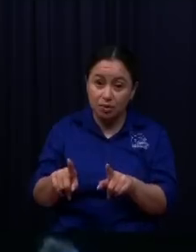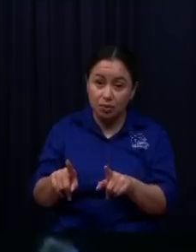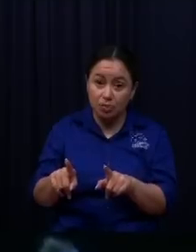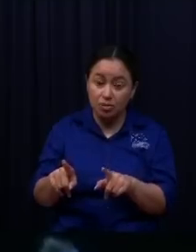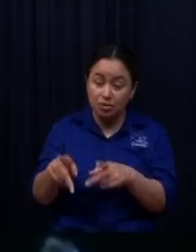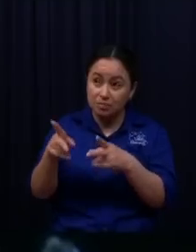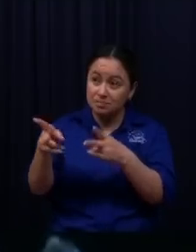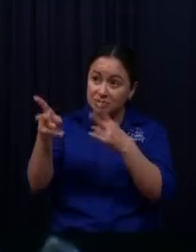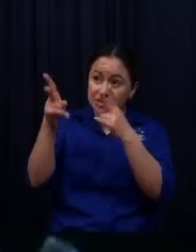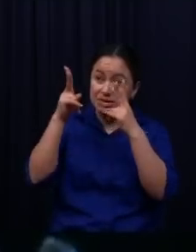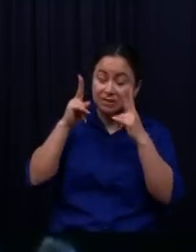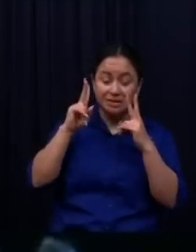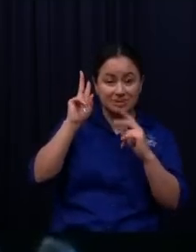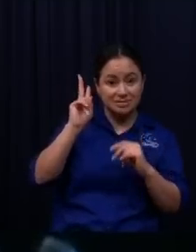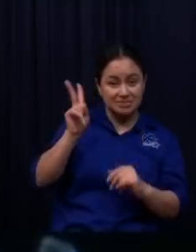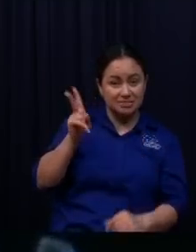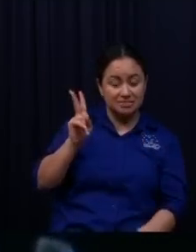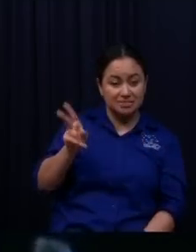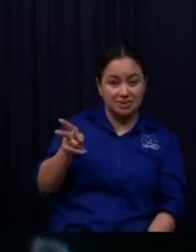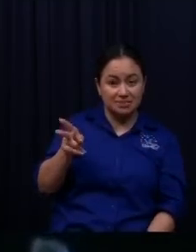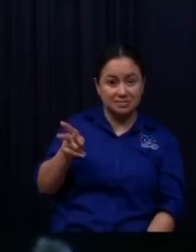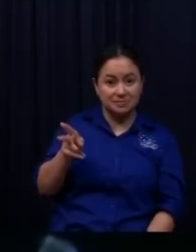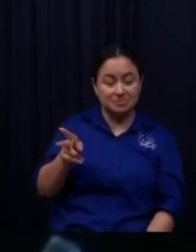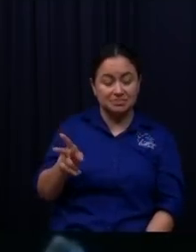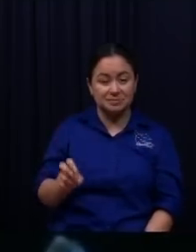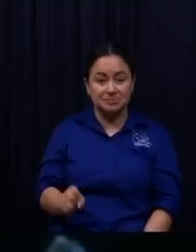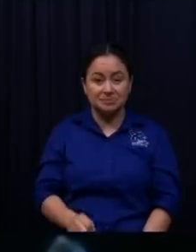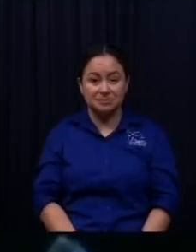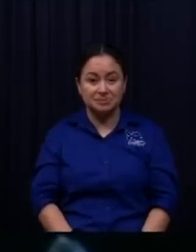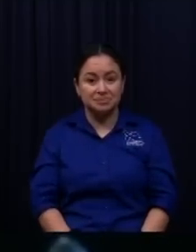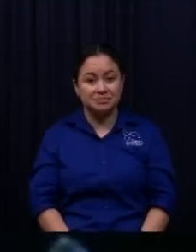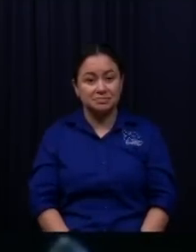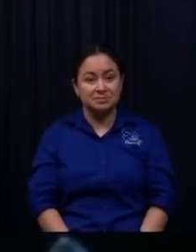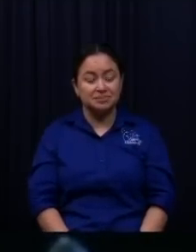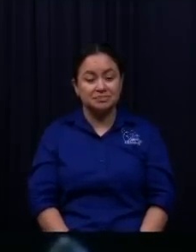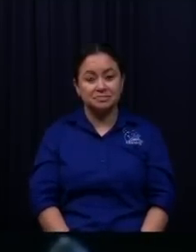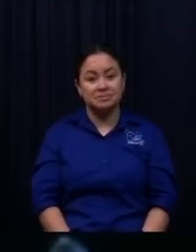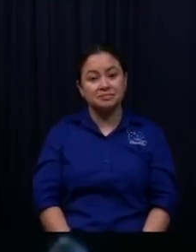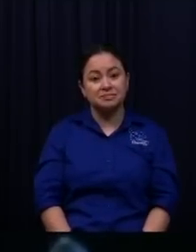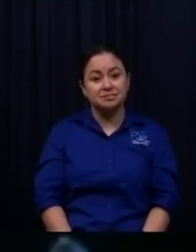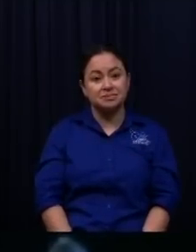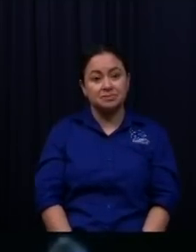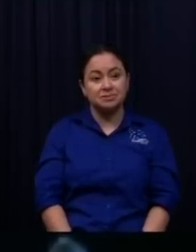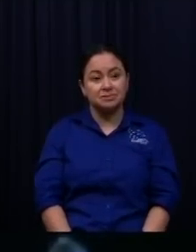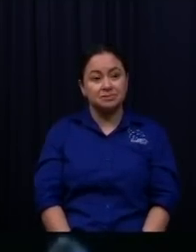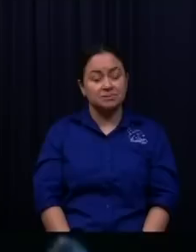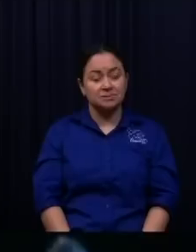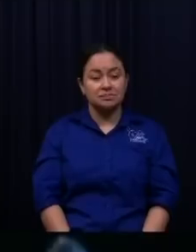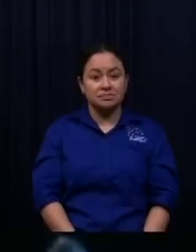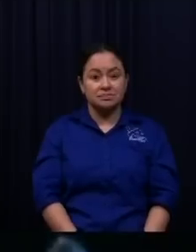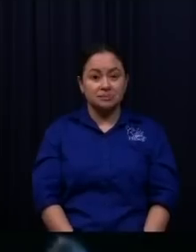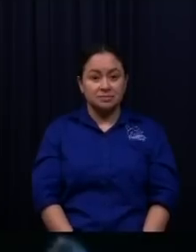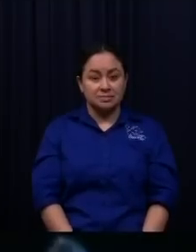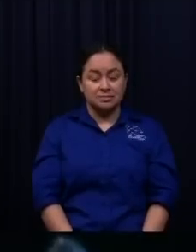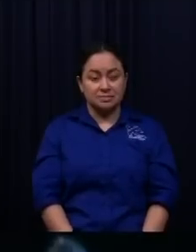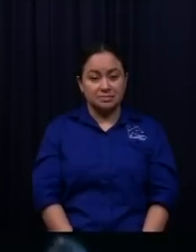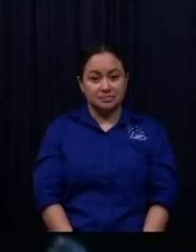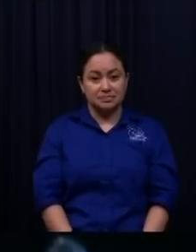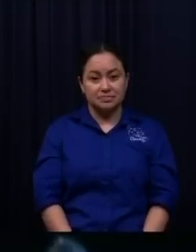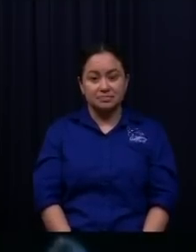tarde a usted, según nosotros, pues. O sea, si lo hubiera sabido antes, ¿no? Pero para sabios, Salomón, decían en la